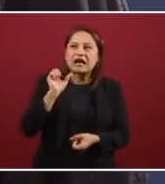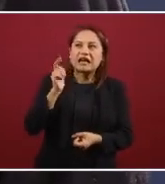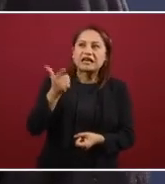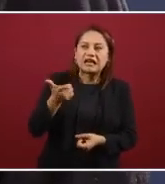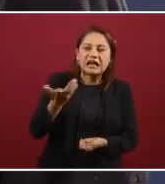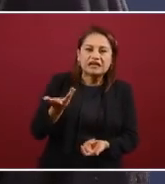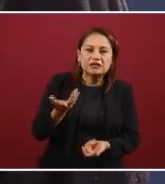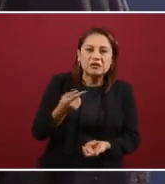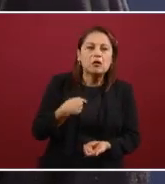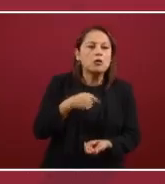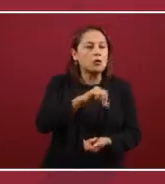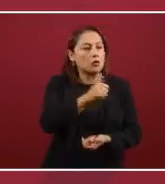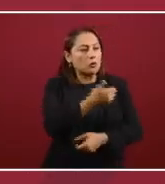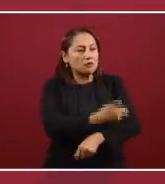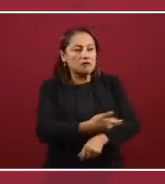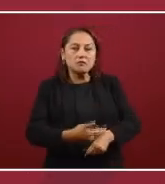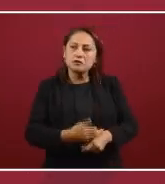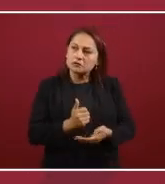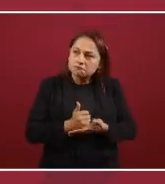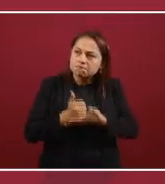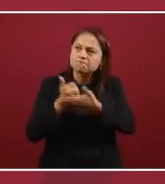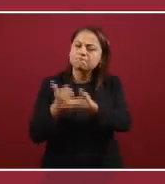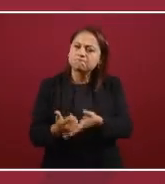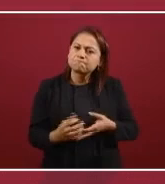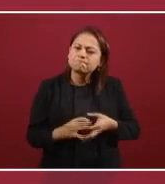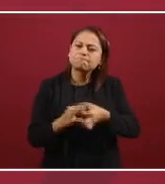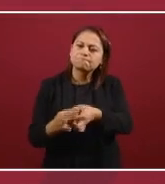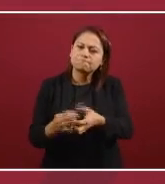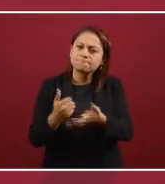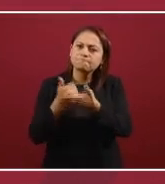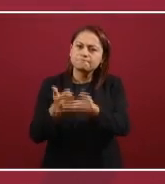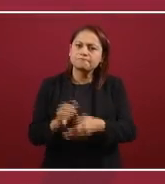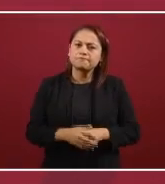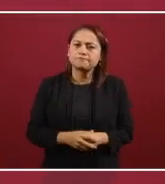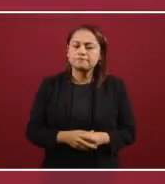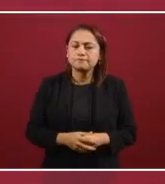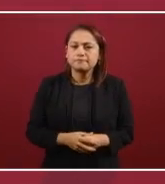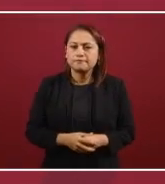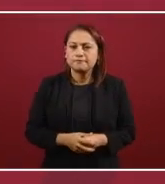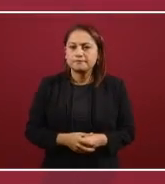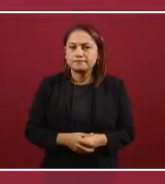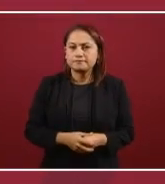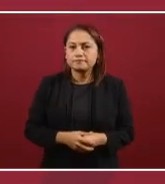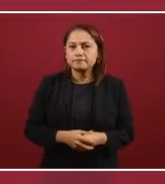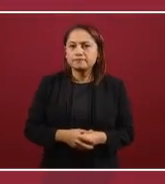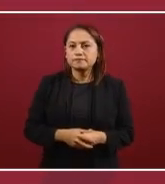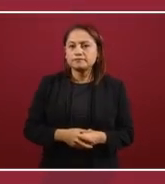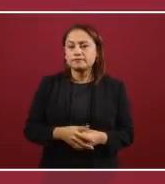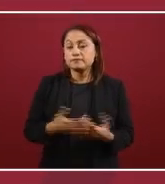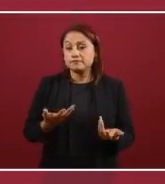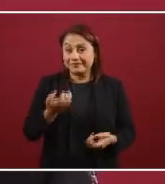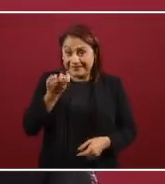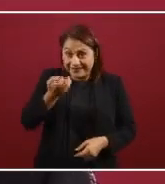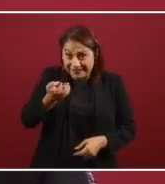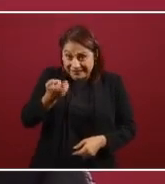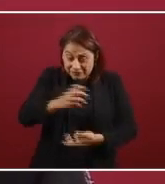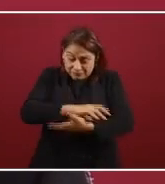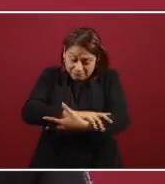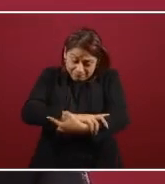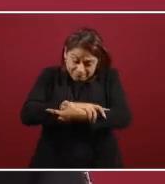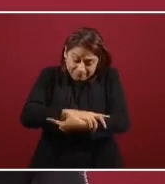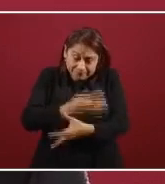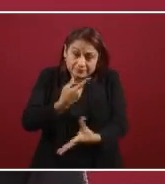familia. Si no fuese por esa solidaridad familiar,